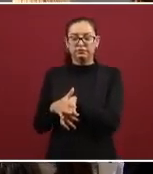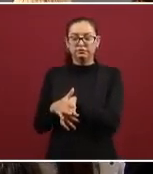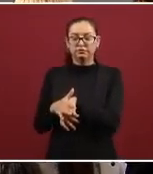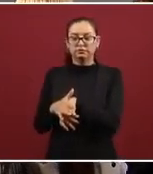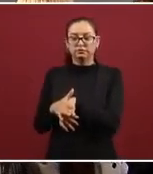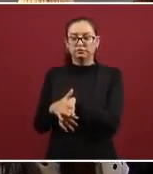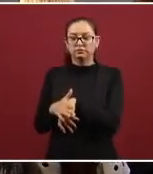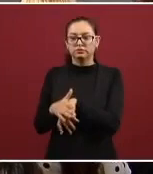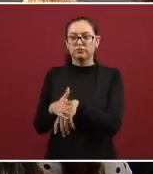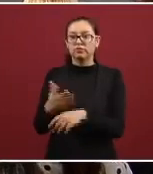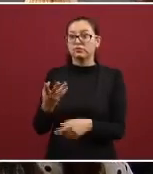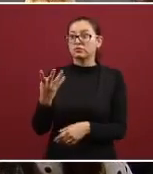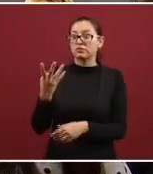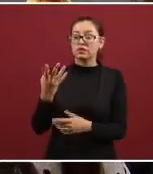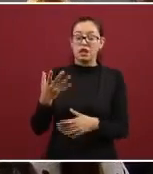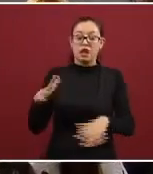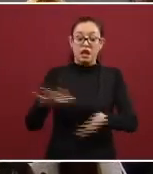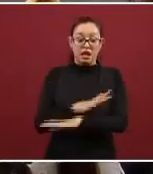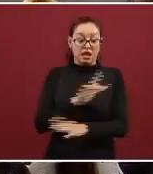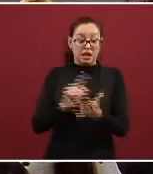se aprobó hace 4 años,